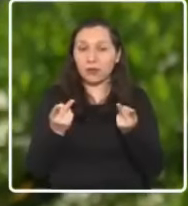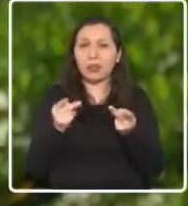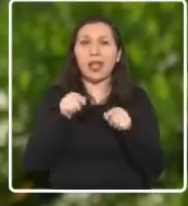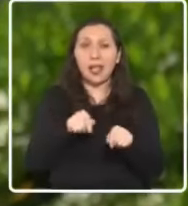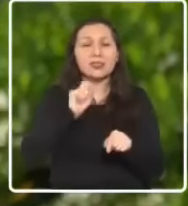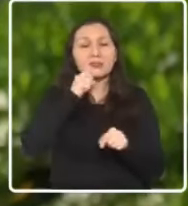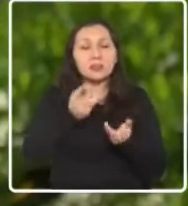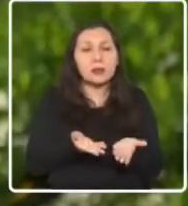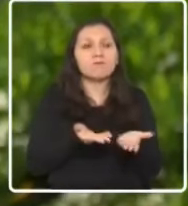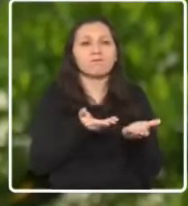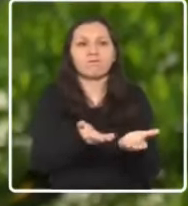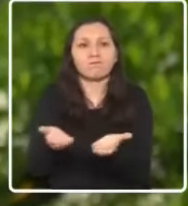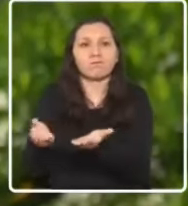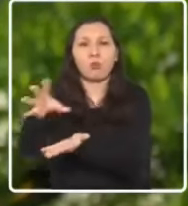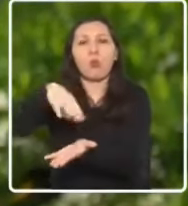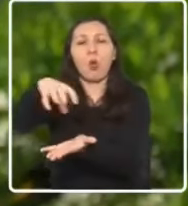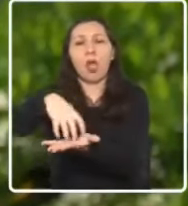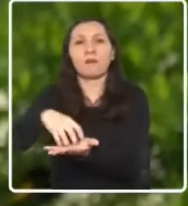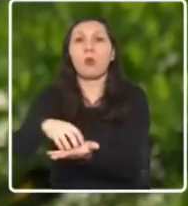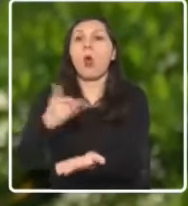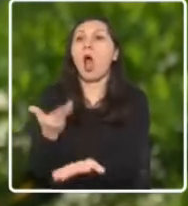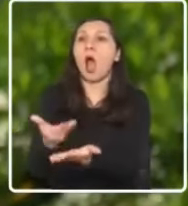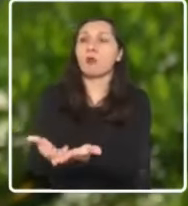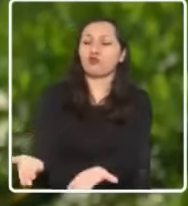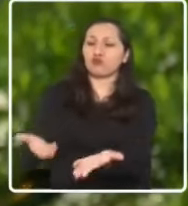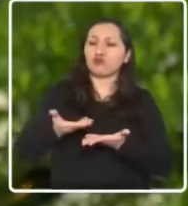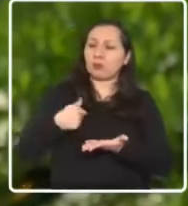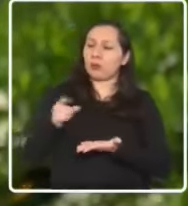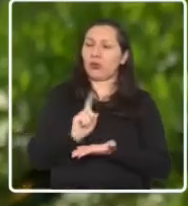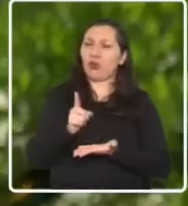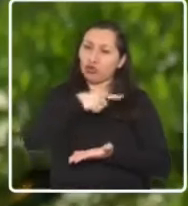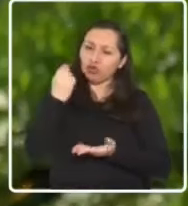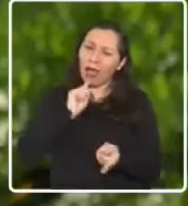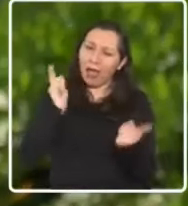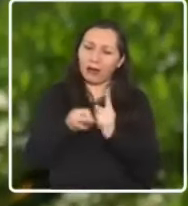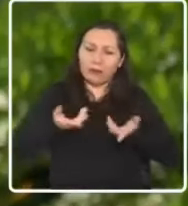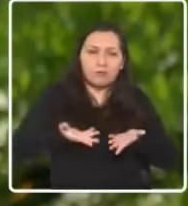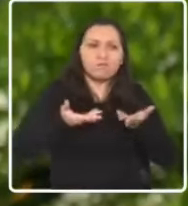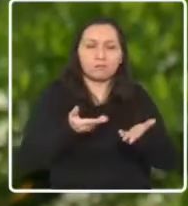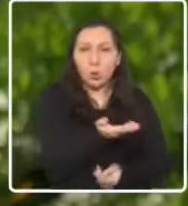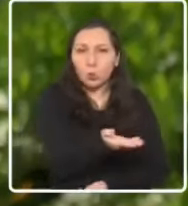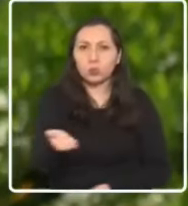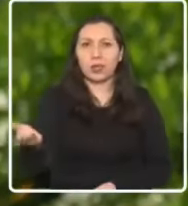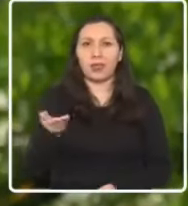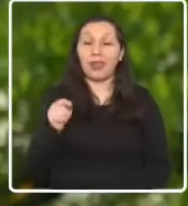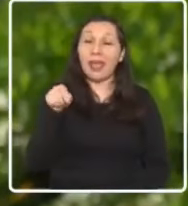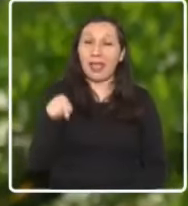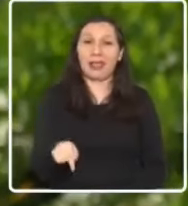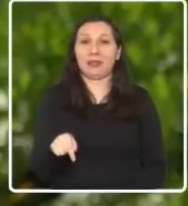para servir a nuestro pueblo, no para servirse de él. A ustedes nos debemos. Con